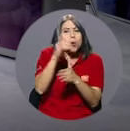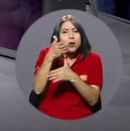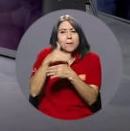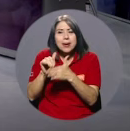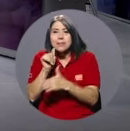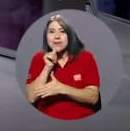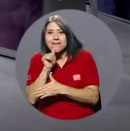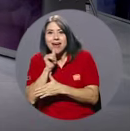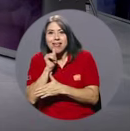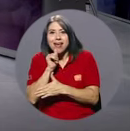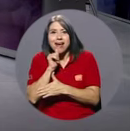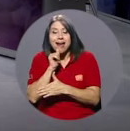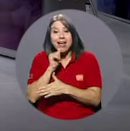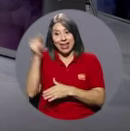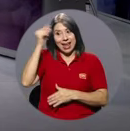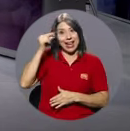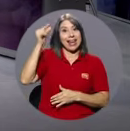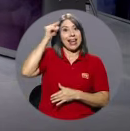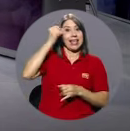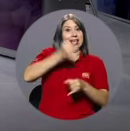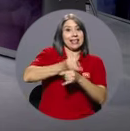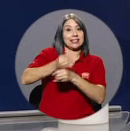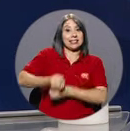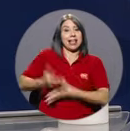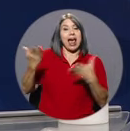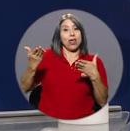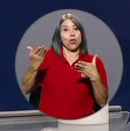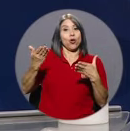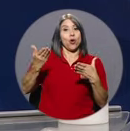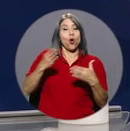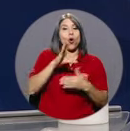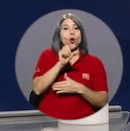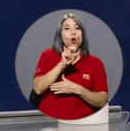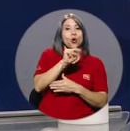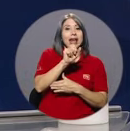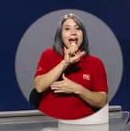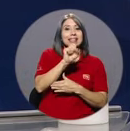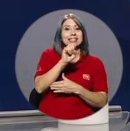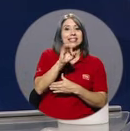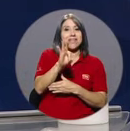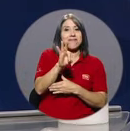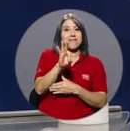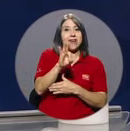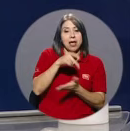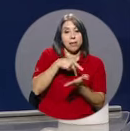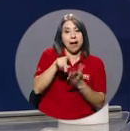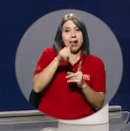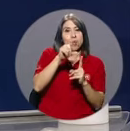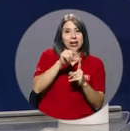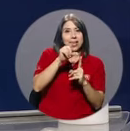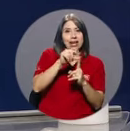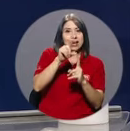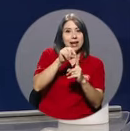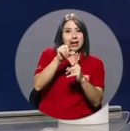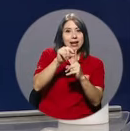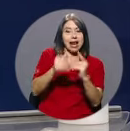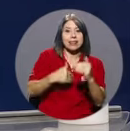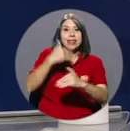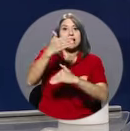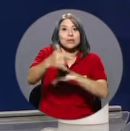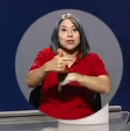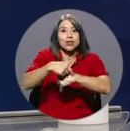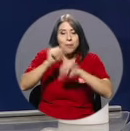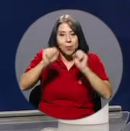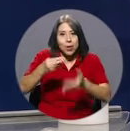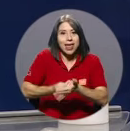de ese fondo de desarrollo. El Estado, producto digamos de la superintendencia, el CONACYF, paga un alquiler. Y eso después de cierto tiempo, eventualmente